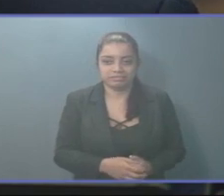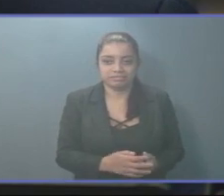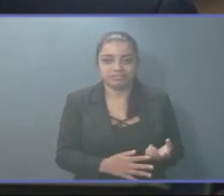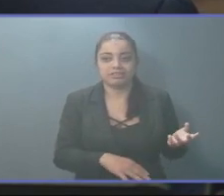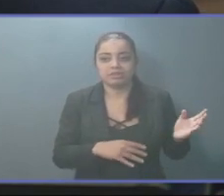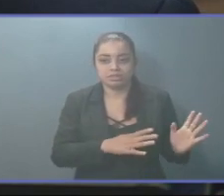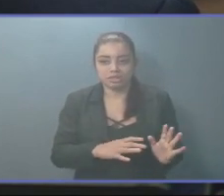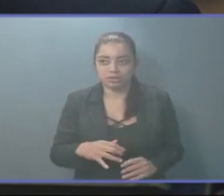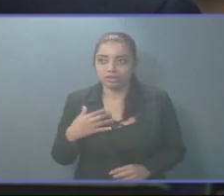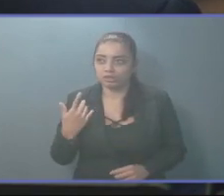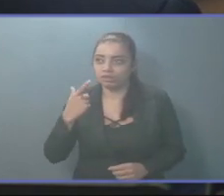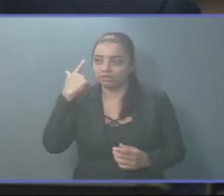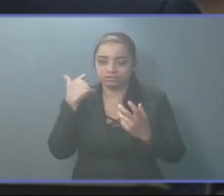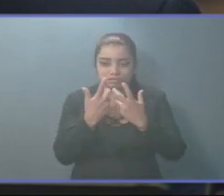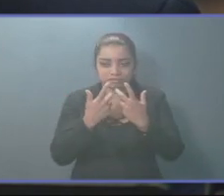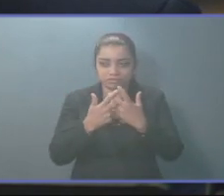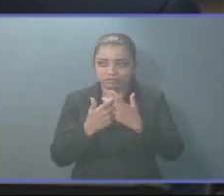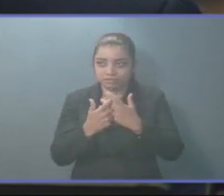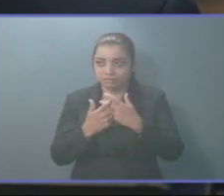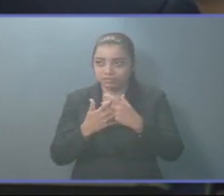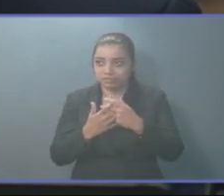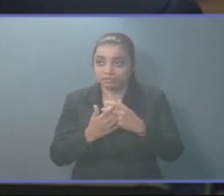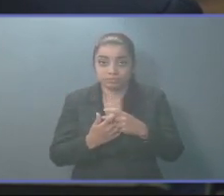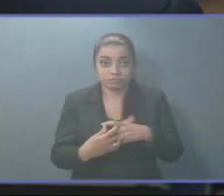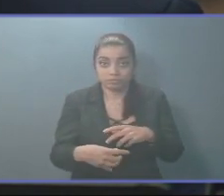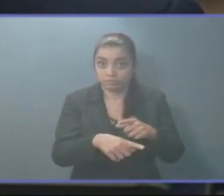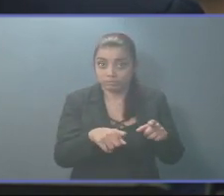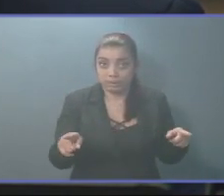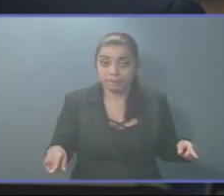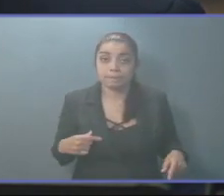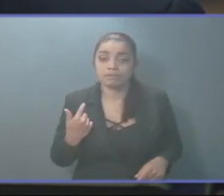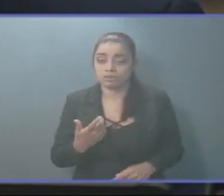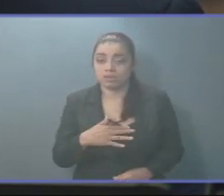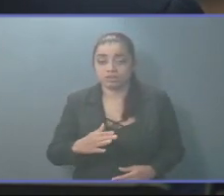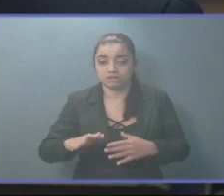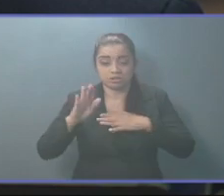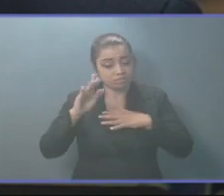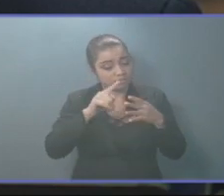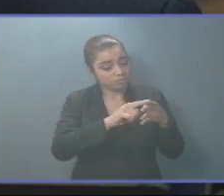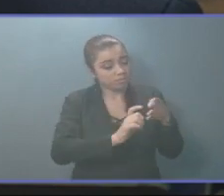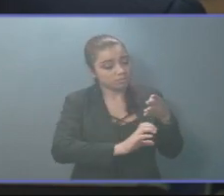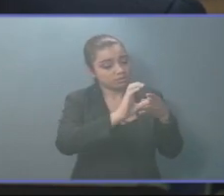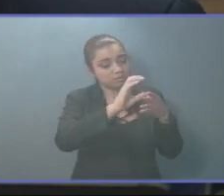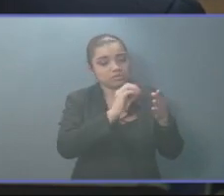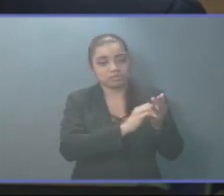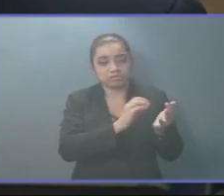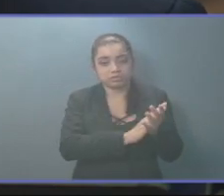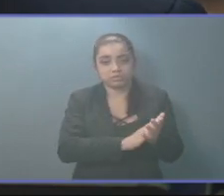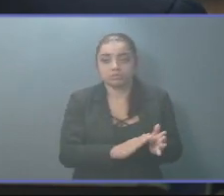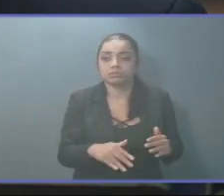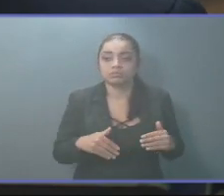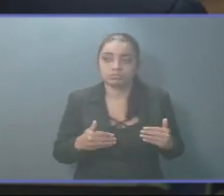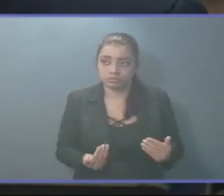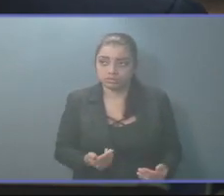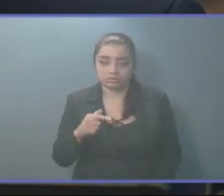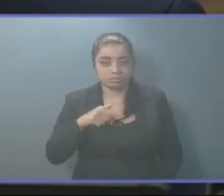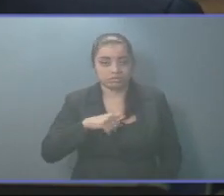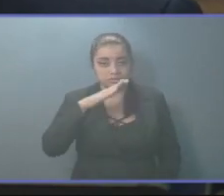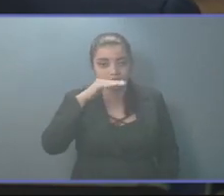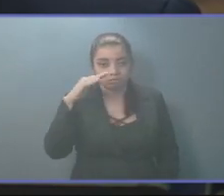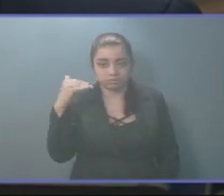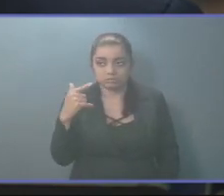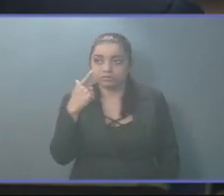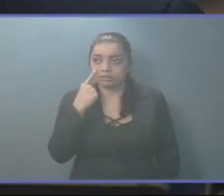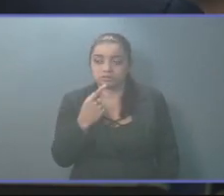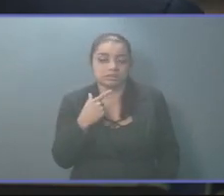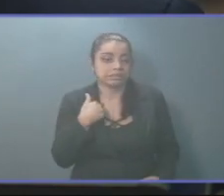Compañero, me siento orgulloso de ustedes. Nosotros cumplimos la Constitución y por eso este país